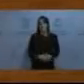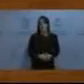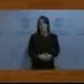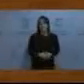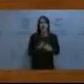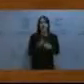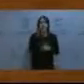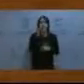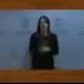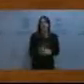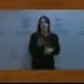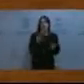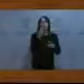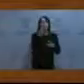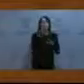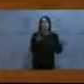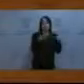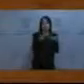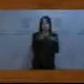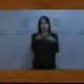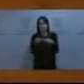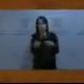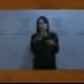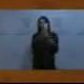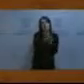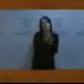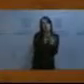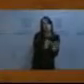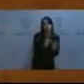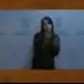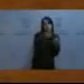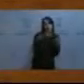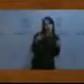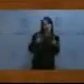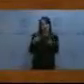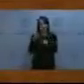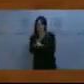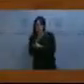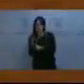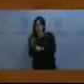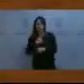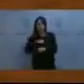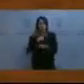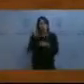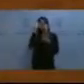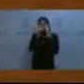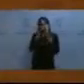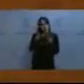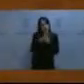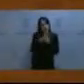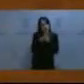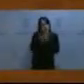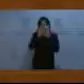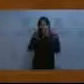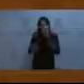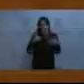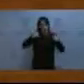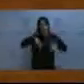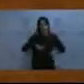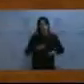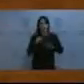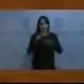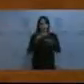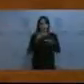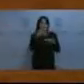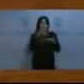parlamentarios hoy de Foro y PP pedimos esta fiscalización, yo creo que está bien descrita en la exposición de motivos y que solo necesita su lectura, y es